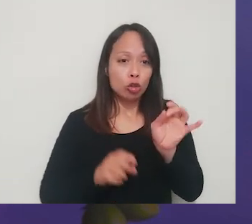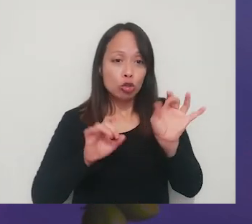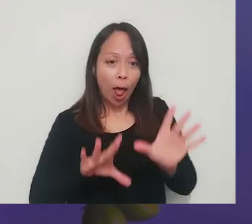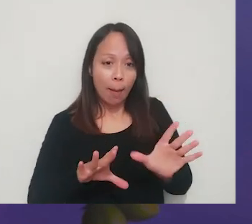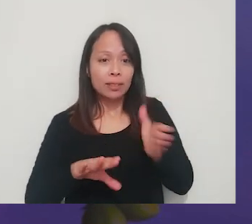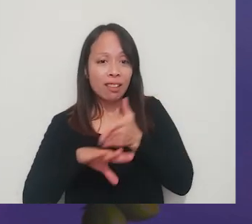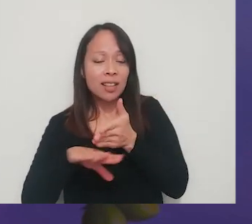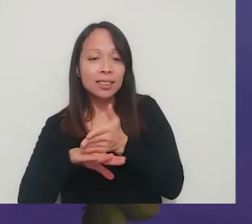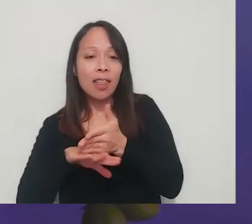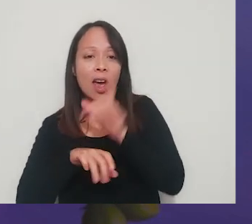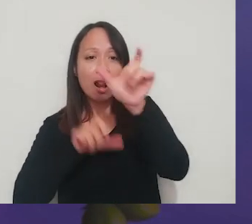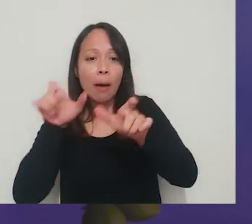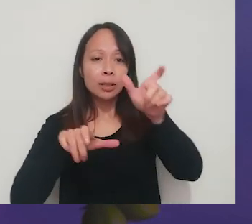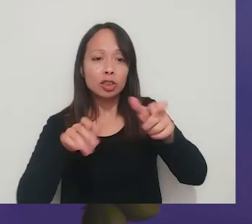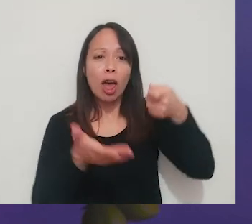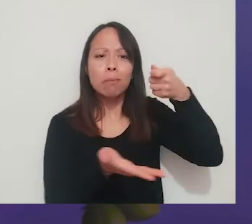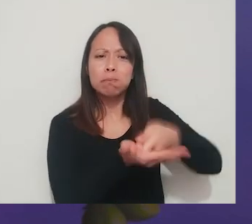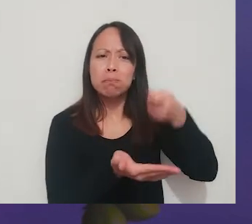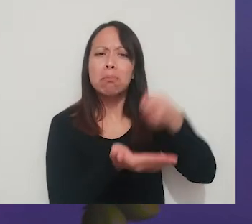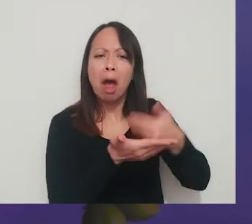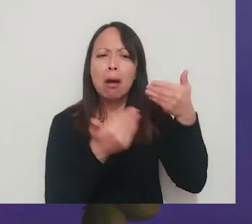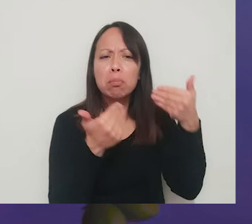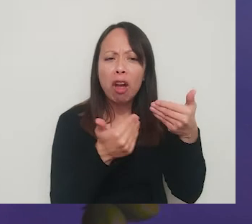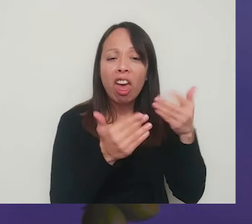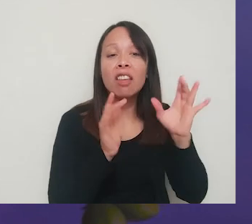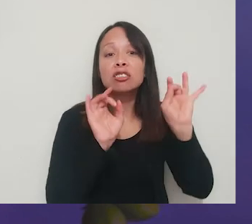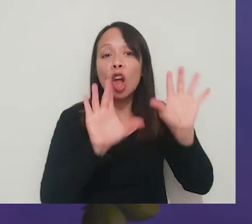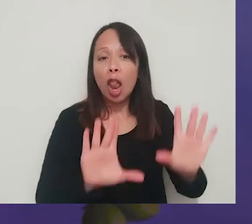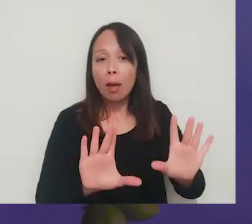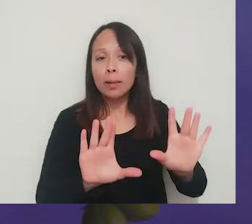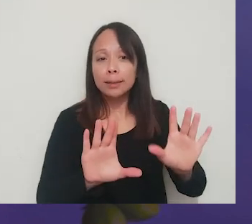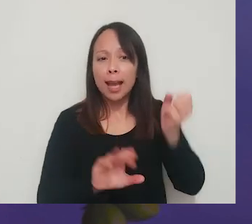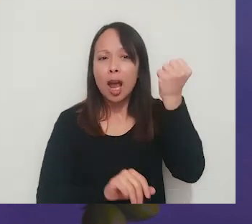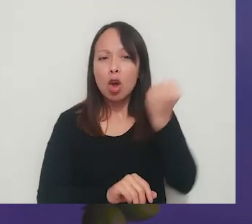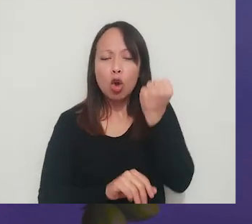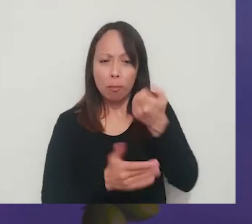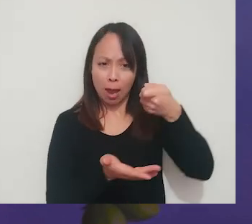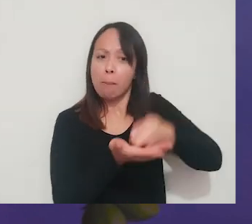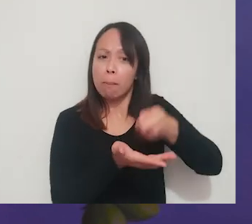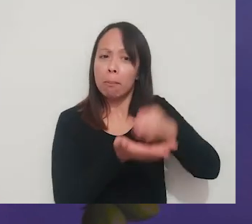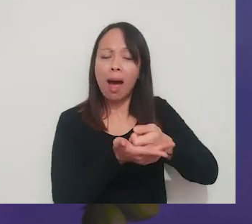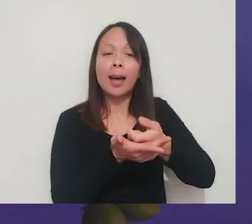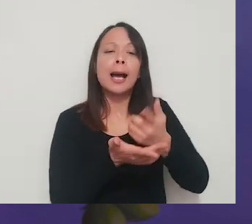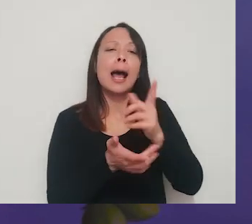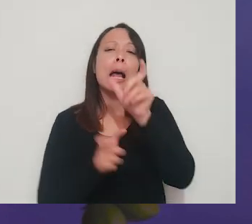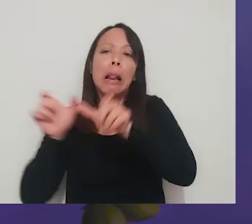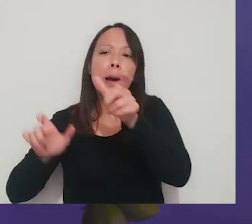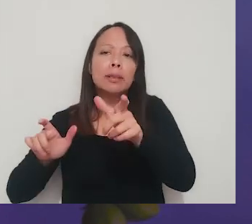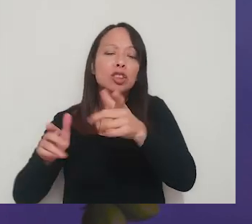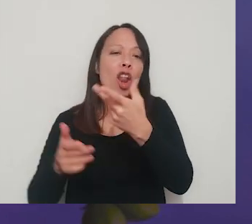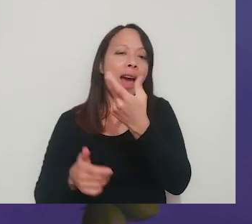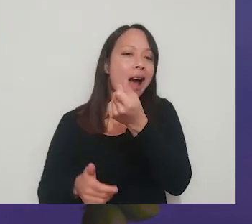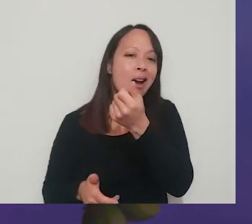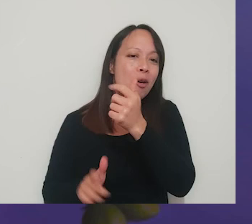que únicamente van a poder acceder a aquellas personas que la pueden costear, aquellas personas que tienen los medios económicos para pagarlo, y no